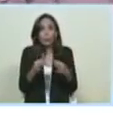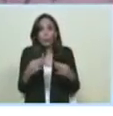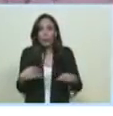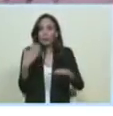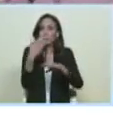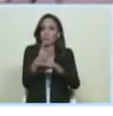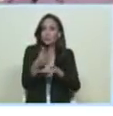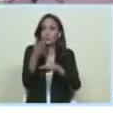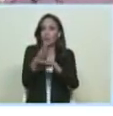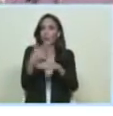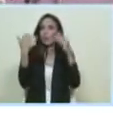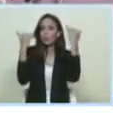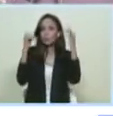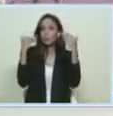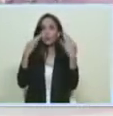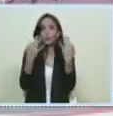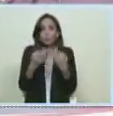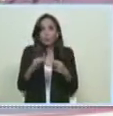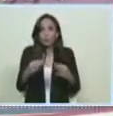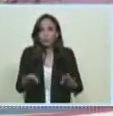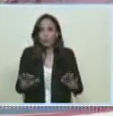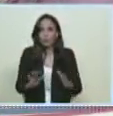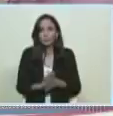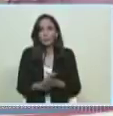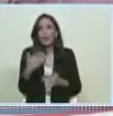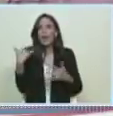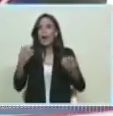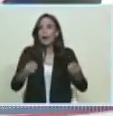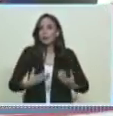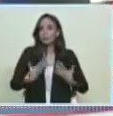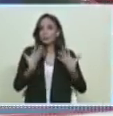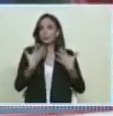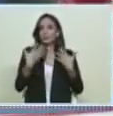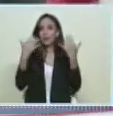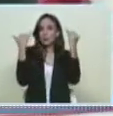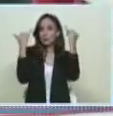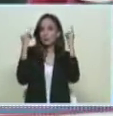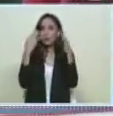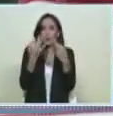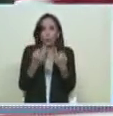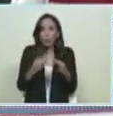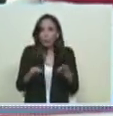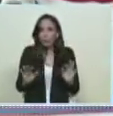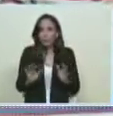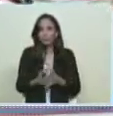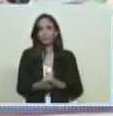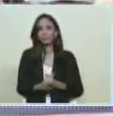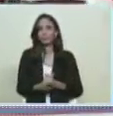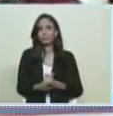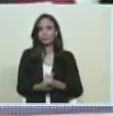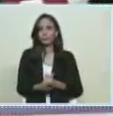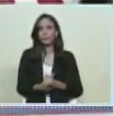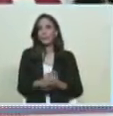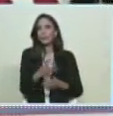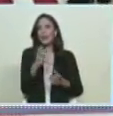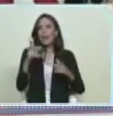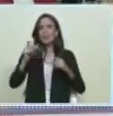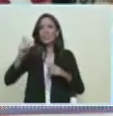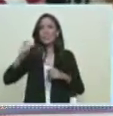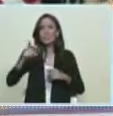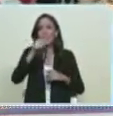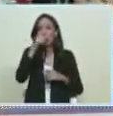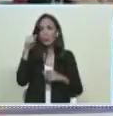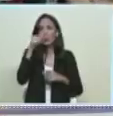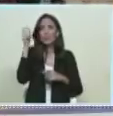sano. Se puede ser, es más, se es más feliz. Se es más feliz sin necesidad de